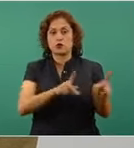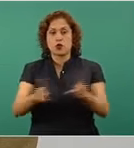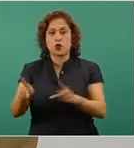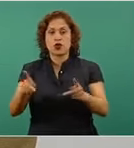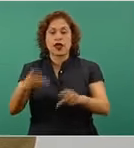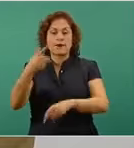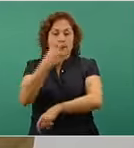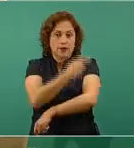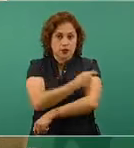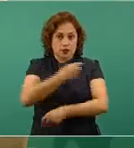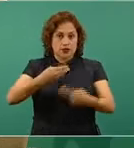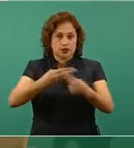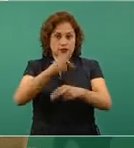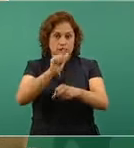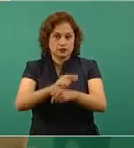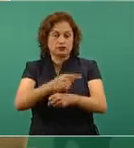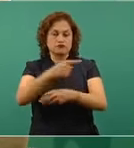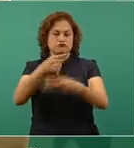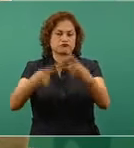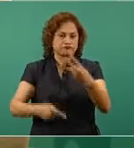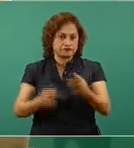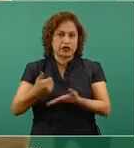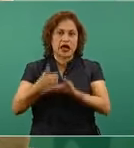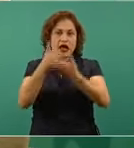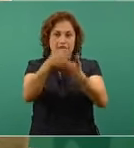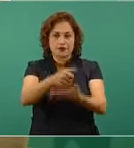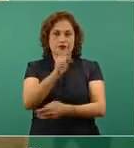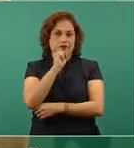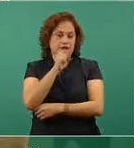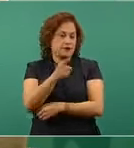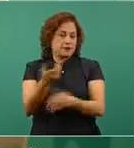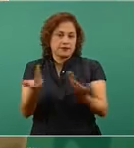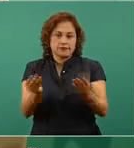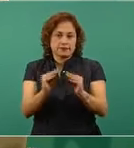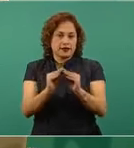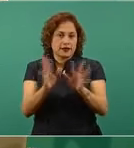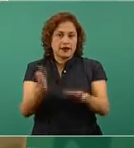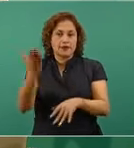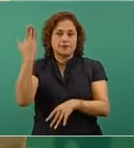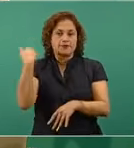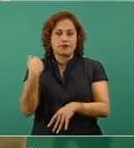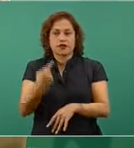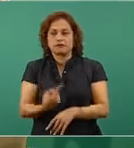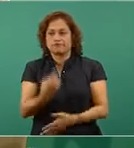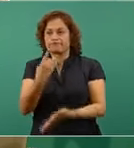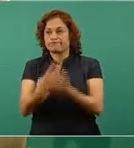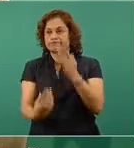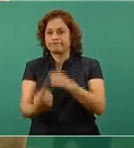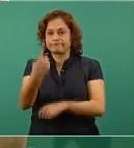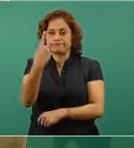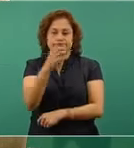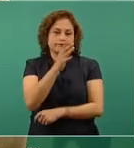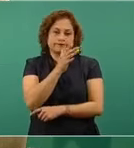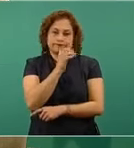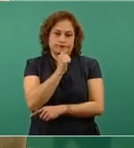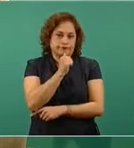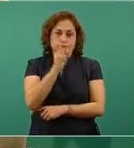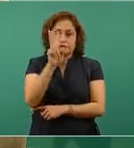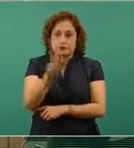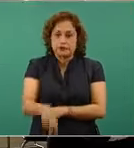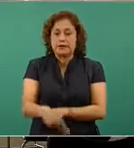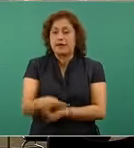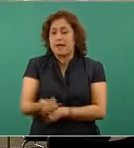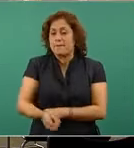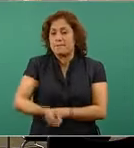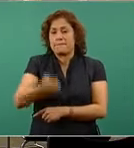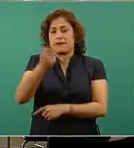experiencia técnica en la vacunación, pero que claramente era insuficiente. O sea, no habíamos tenido un programa como